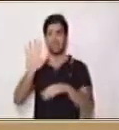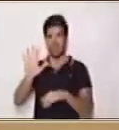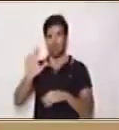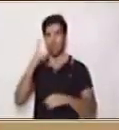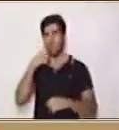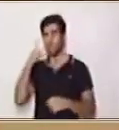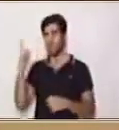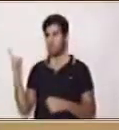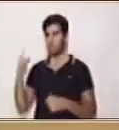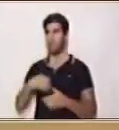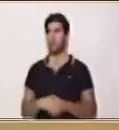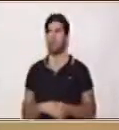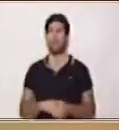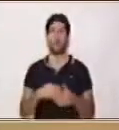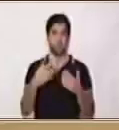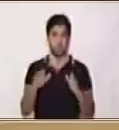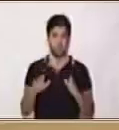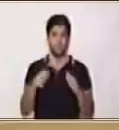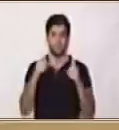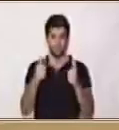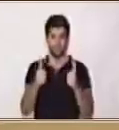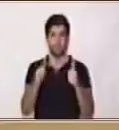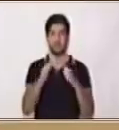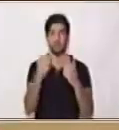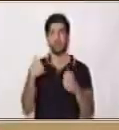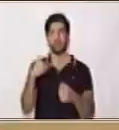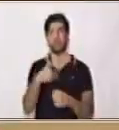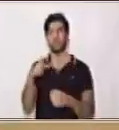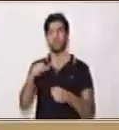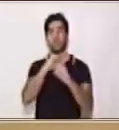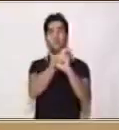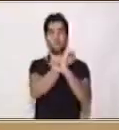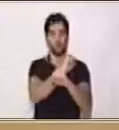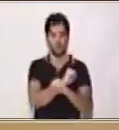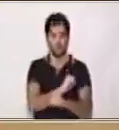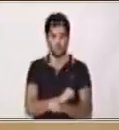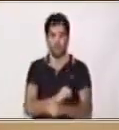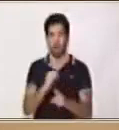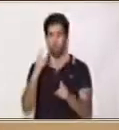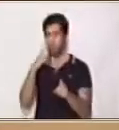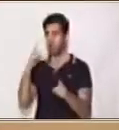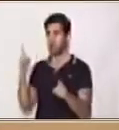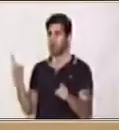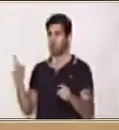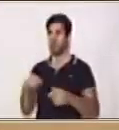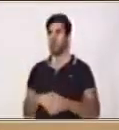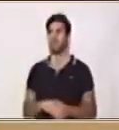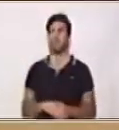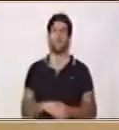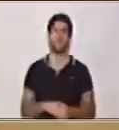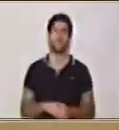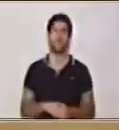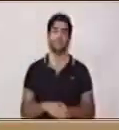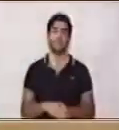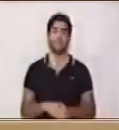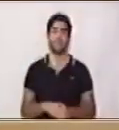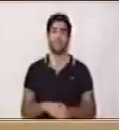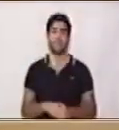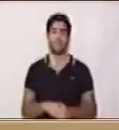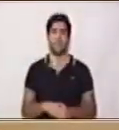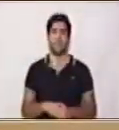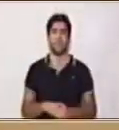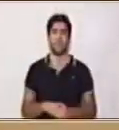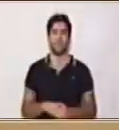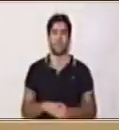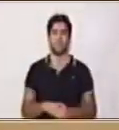metros. Entonces multiplicamos estas tres dimensiones y nos va a dar que el cilindro